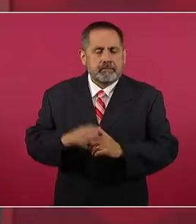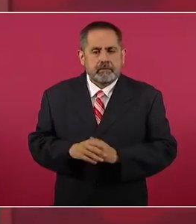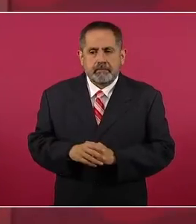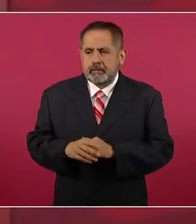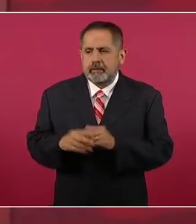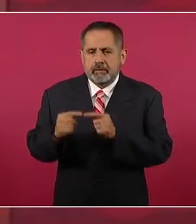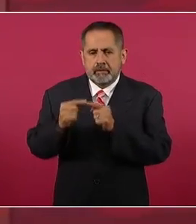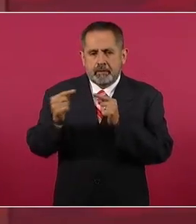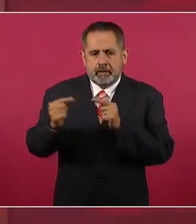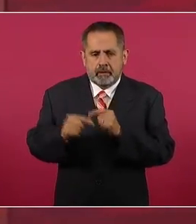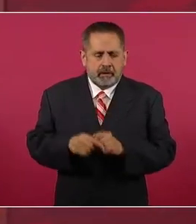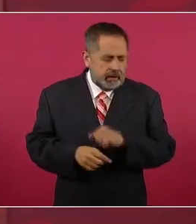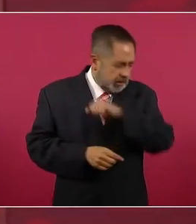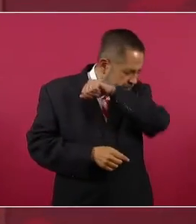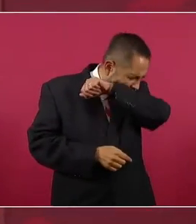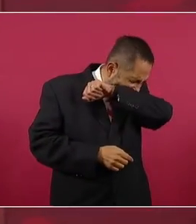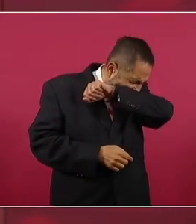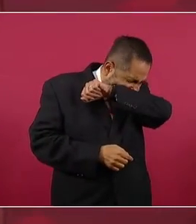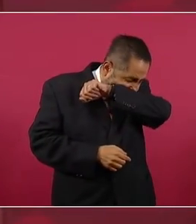oposición.